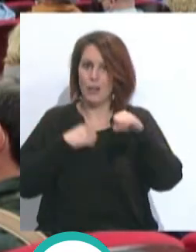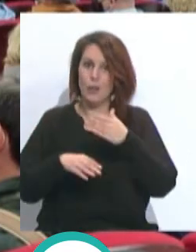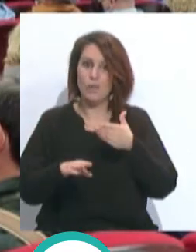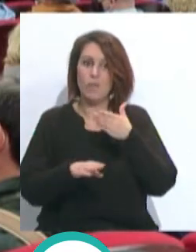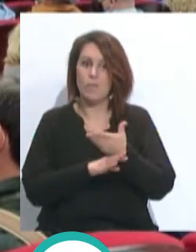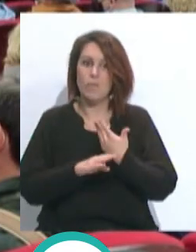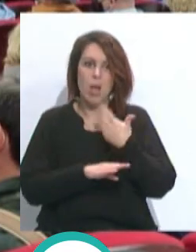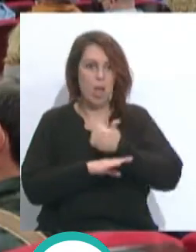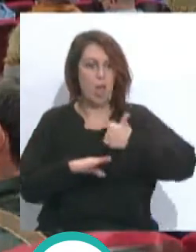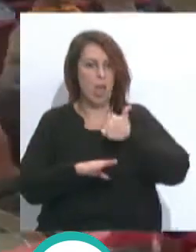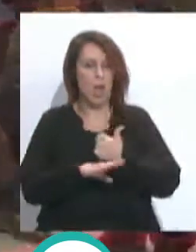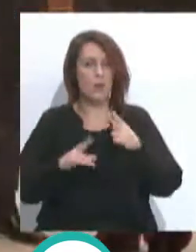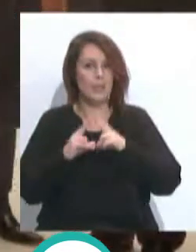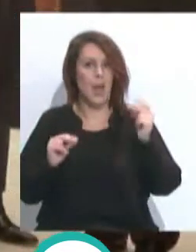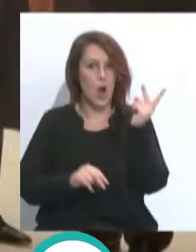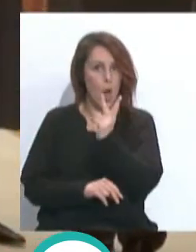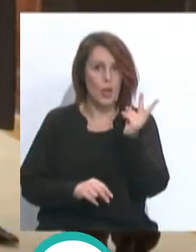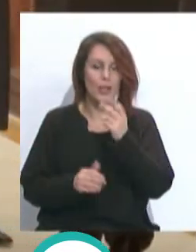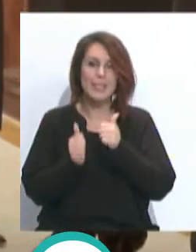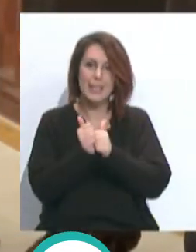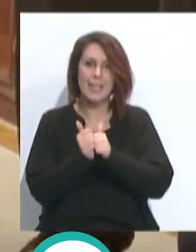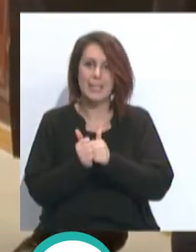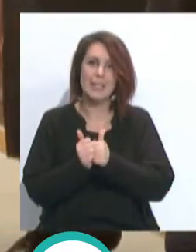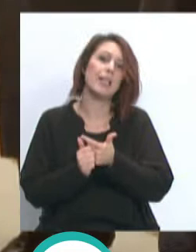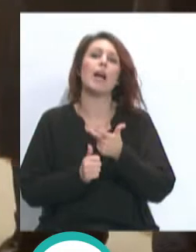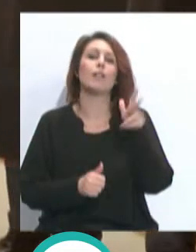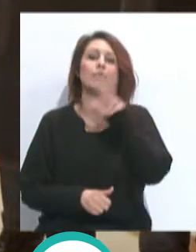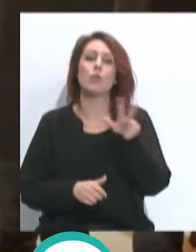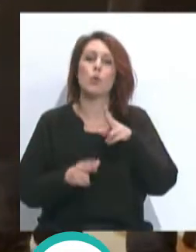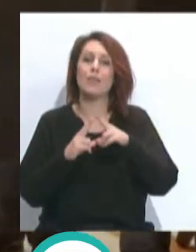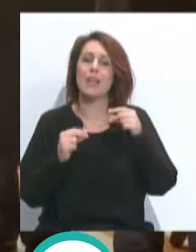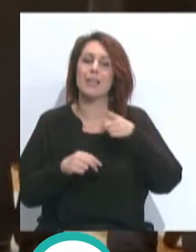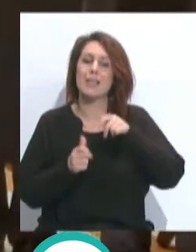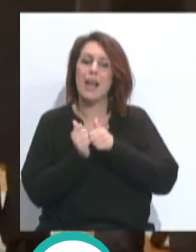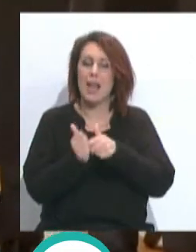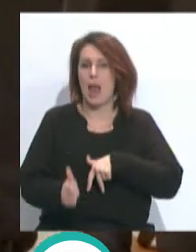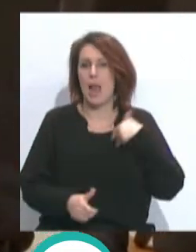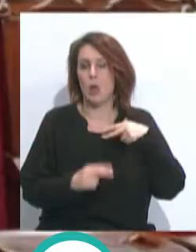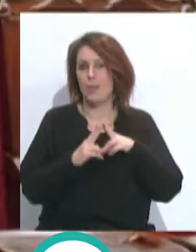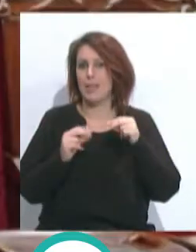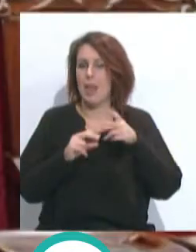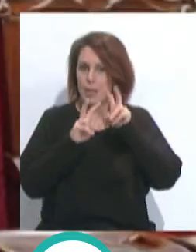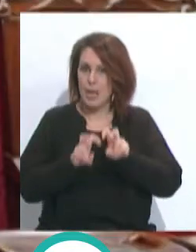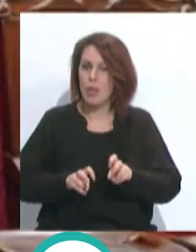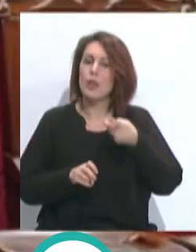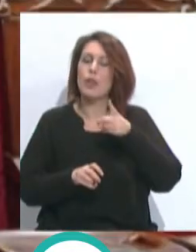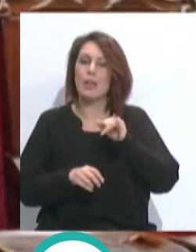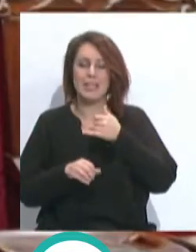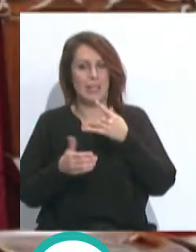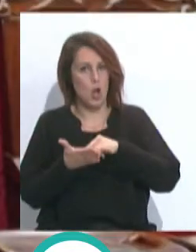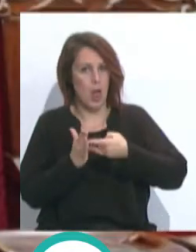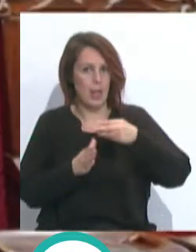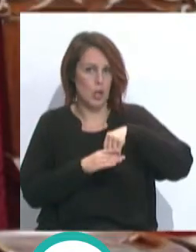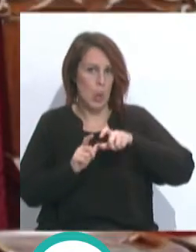de los rectores de ambas universidades, el secretario de Estado de Universidades, la secretaria general de Universidades, Investigación y Tecnología de la